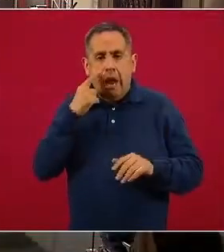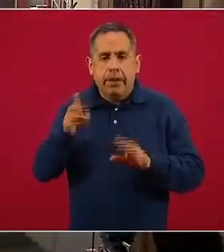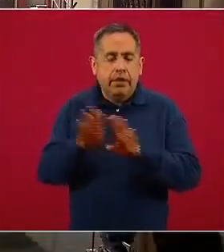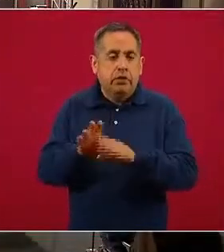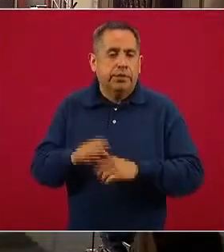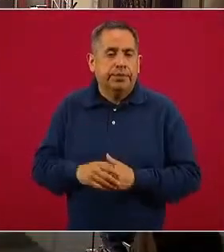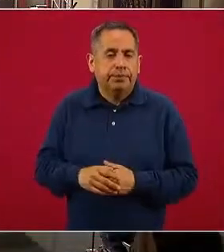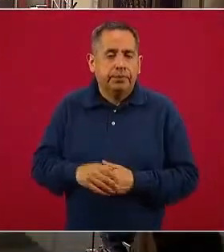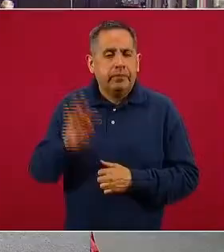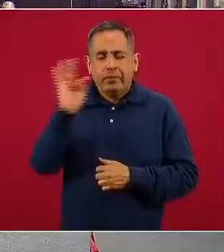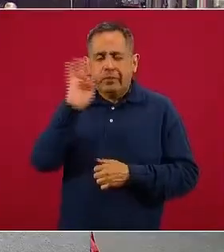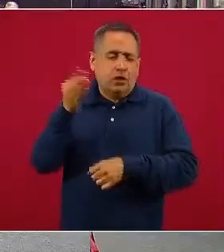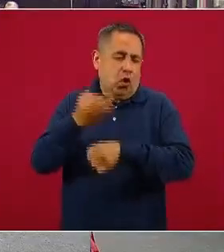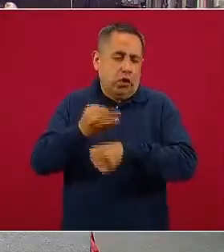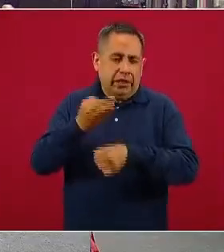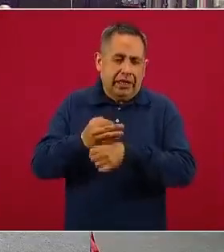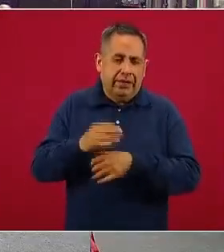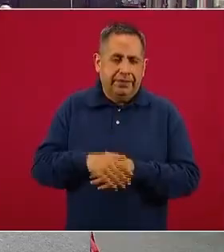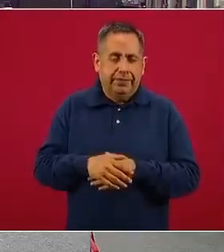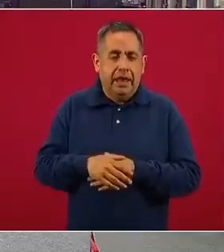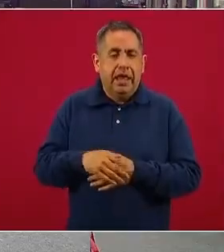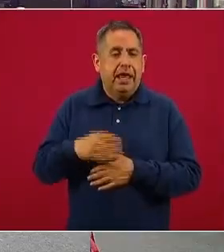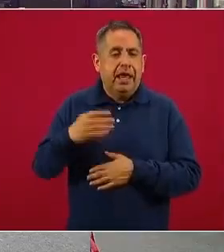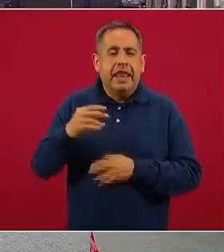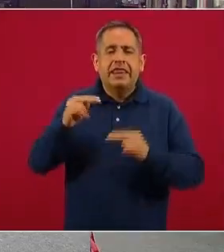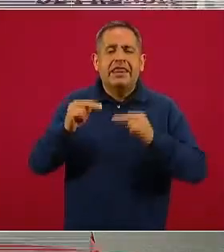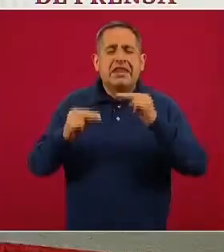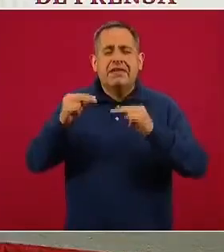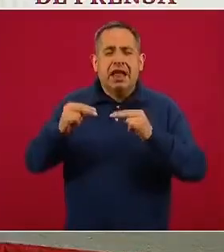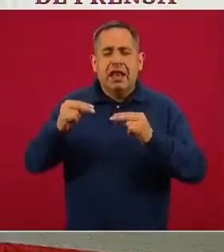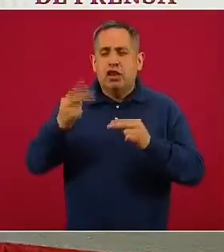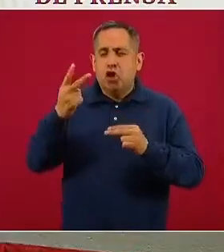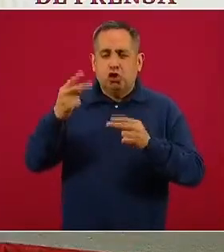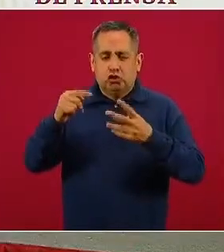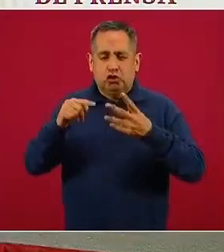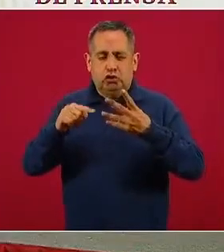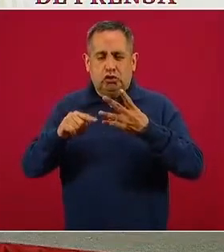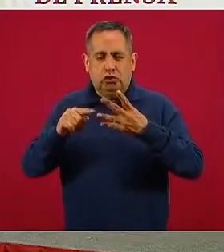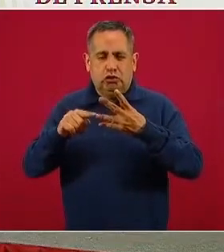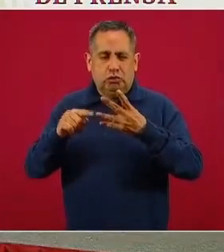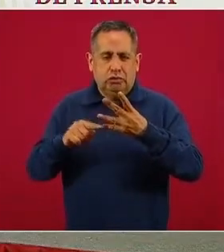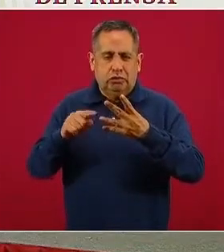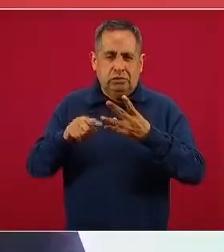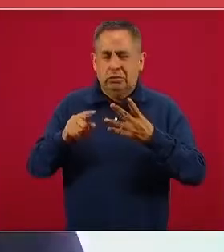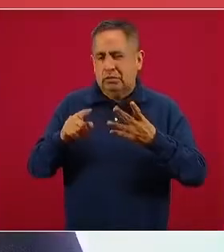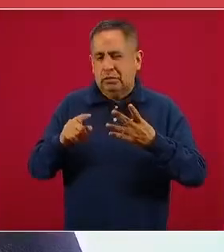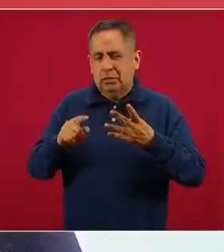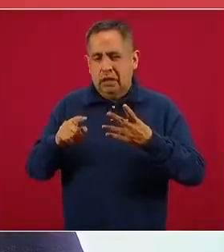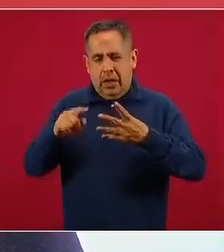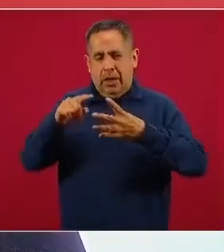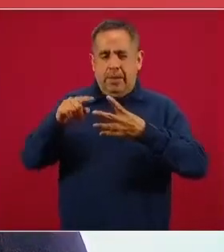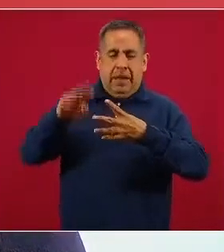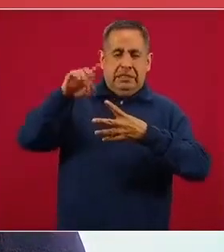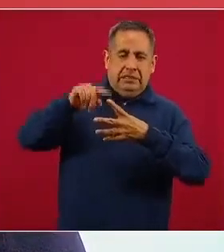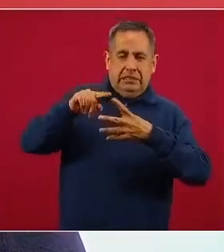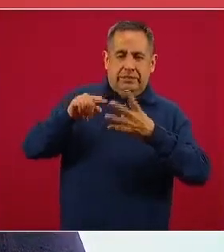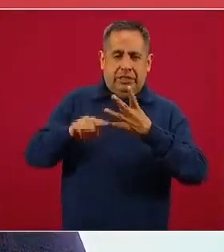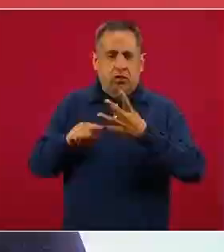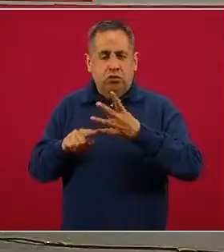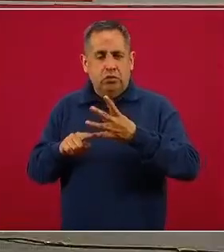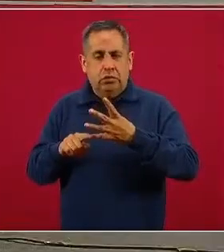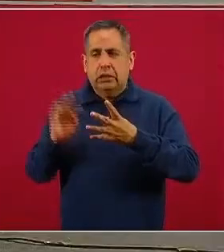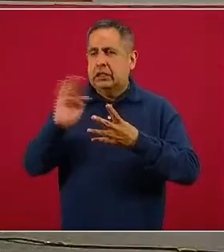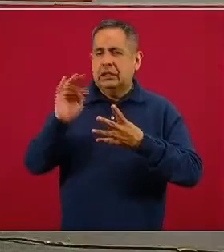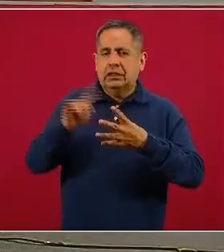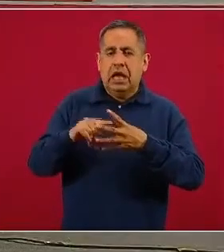Si tomáramos ahorita los dos niveles de riesgo, digamos, más distantes, el máximo y el bajo, y tenemos por